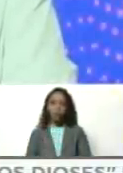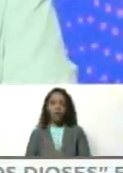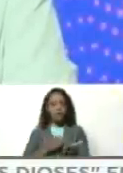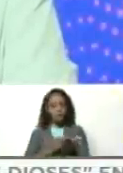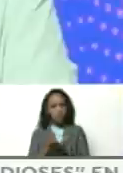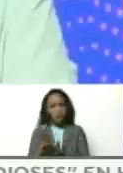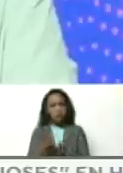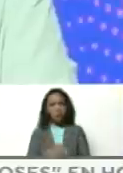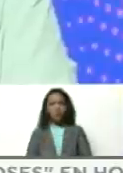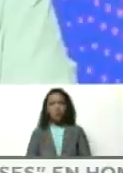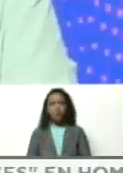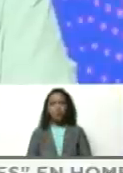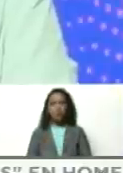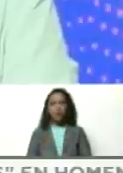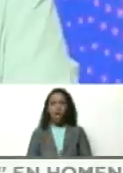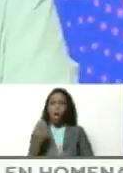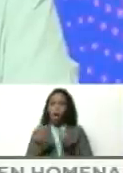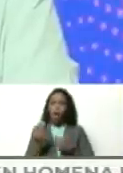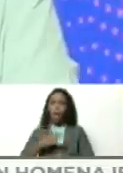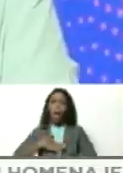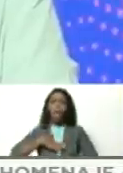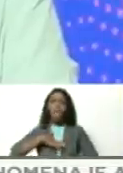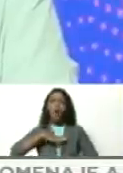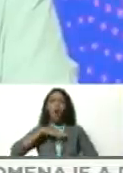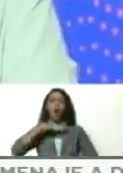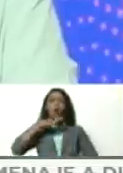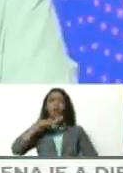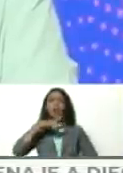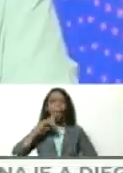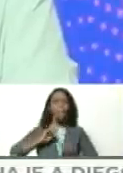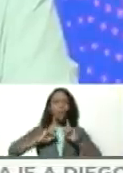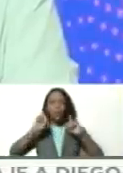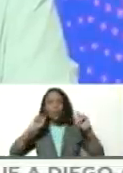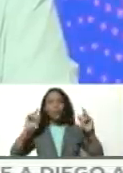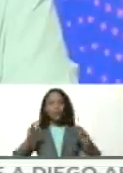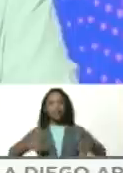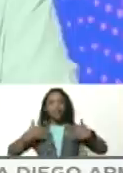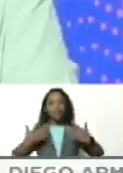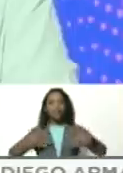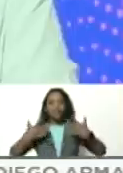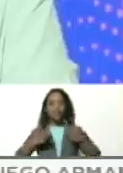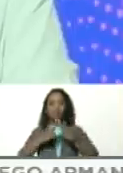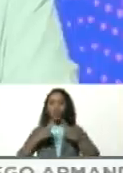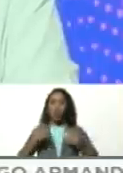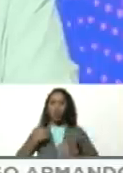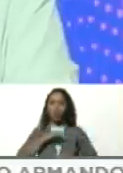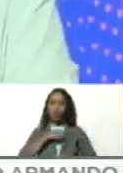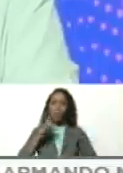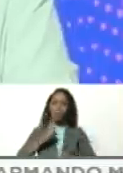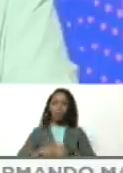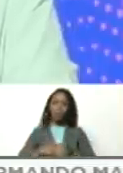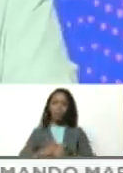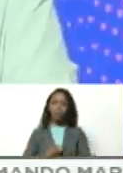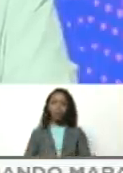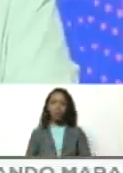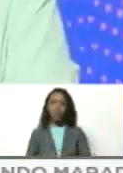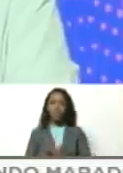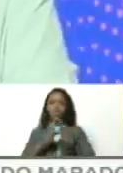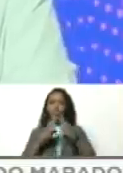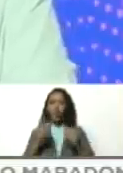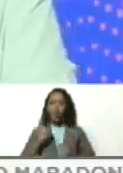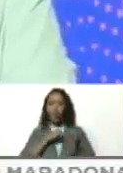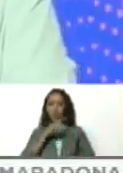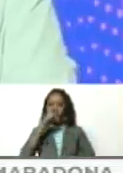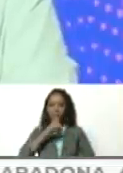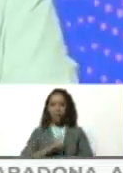lealtad. Y cómo llenan de musicalidad, de alegría, todos nuestros momentos, todos nuestros